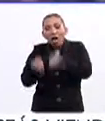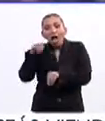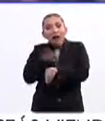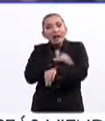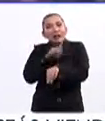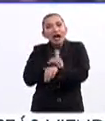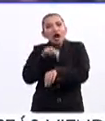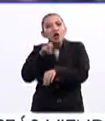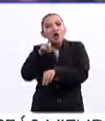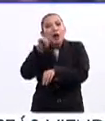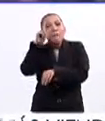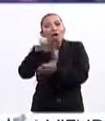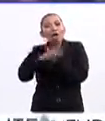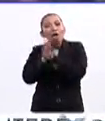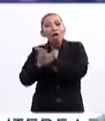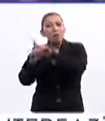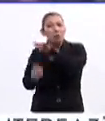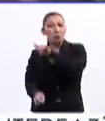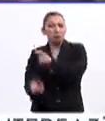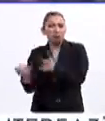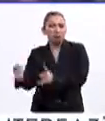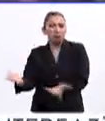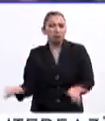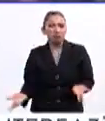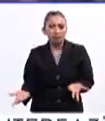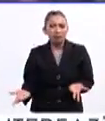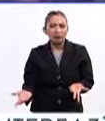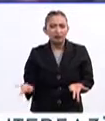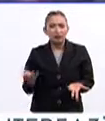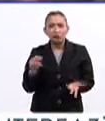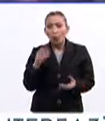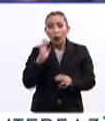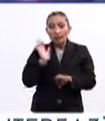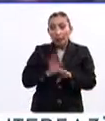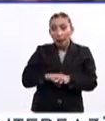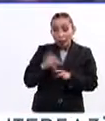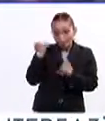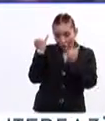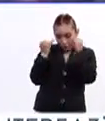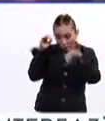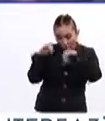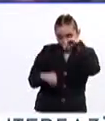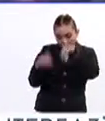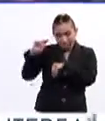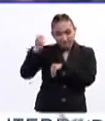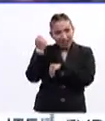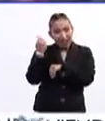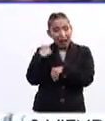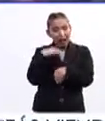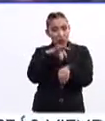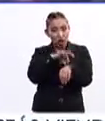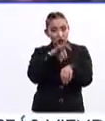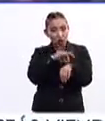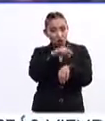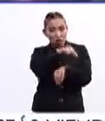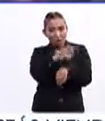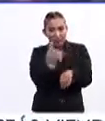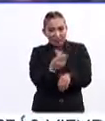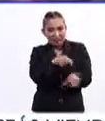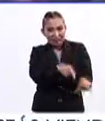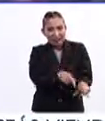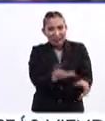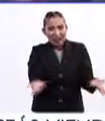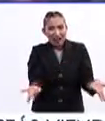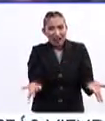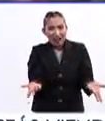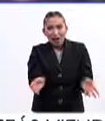nuclear, pues lo primero que vamos a lograr es que no haya mayor desarrollo en estas técnicas médicas. Lo segundo